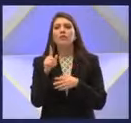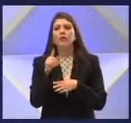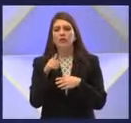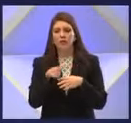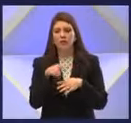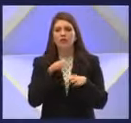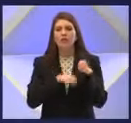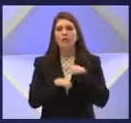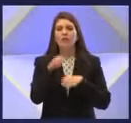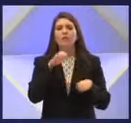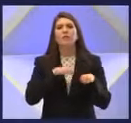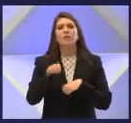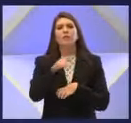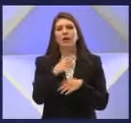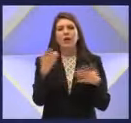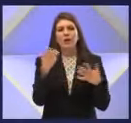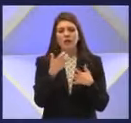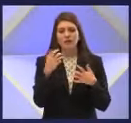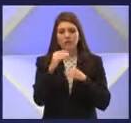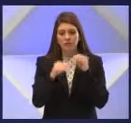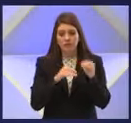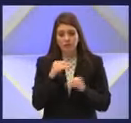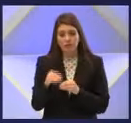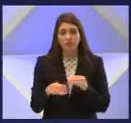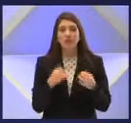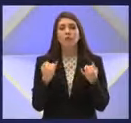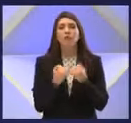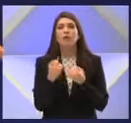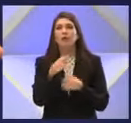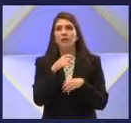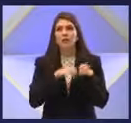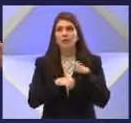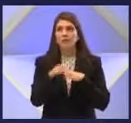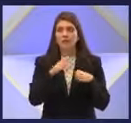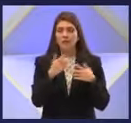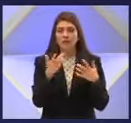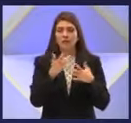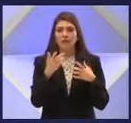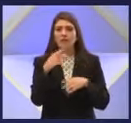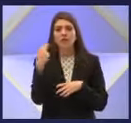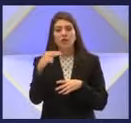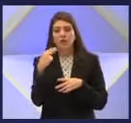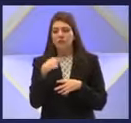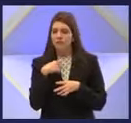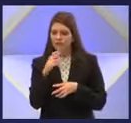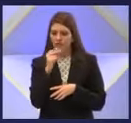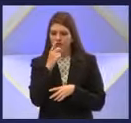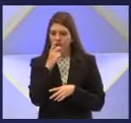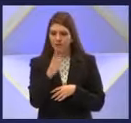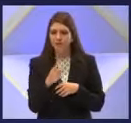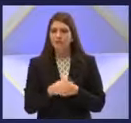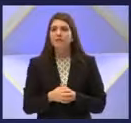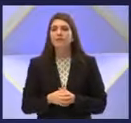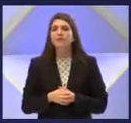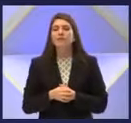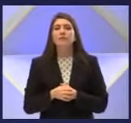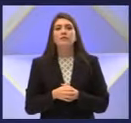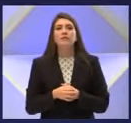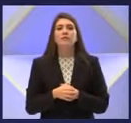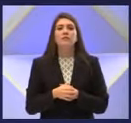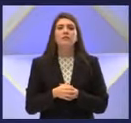compañía lanzadora tampoco digo el nombre y aquí el coste del presupuesto a la generación mexicana es relativamente